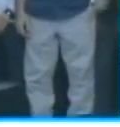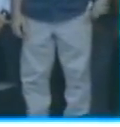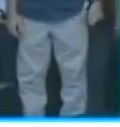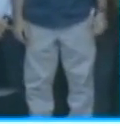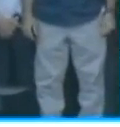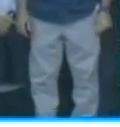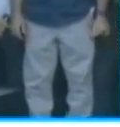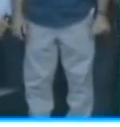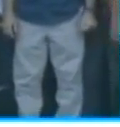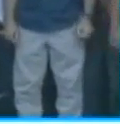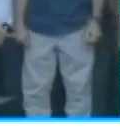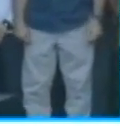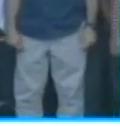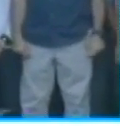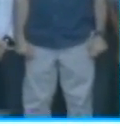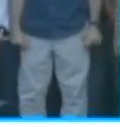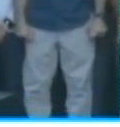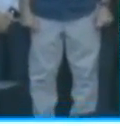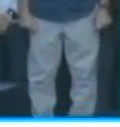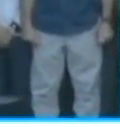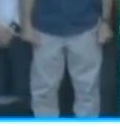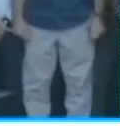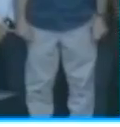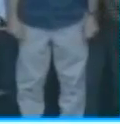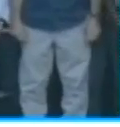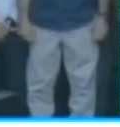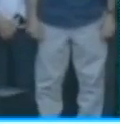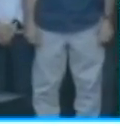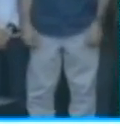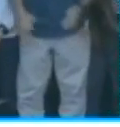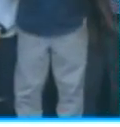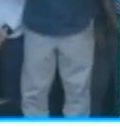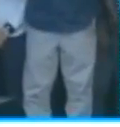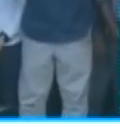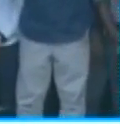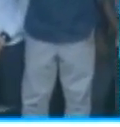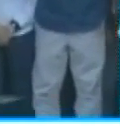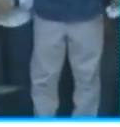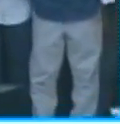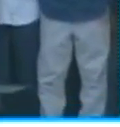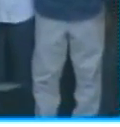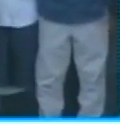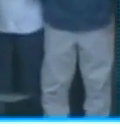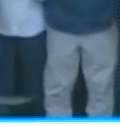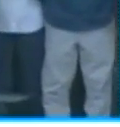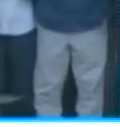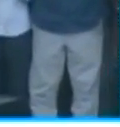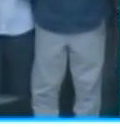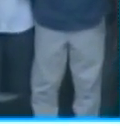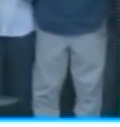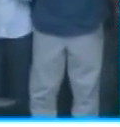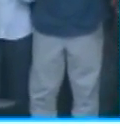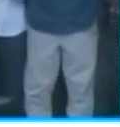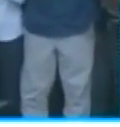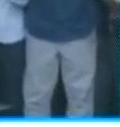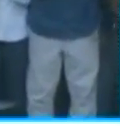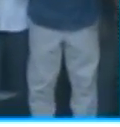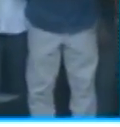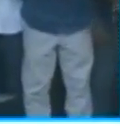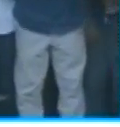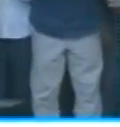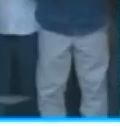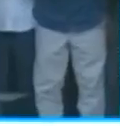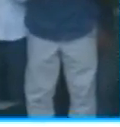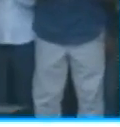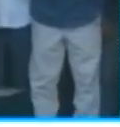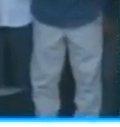gracias, presidente, por tanto amor, por tanto cariño a nuestro pueblo, por tanto trabajo por la paz de nuestro hijo.